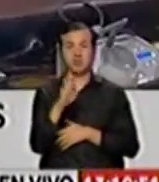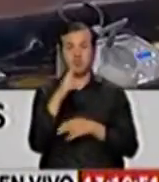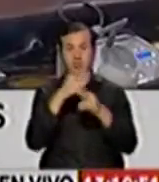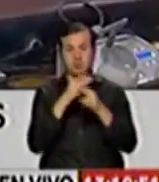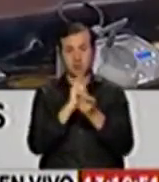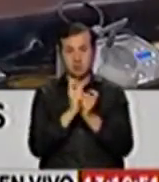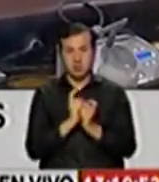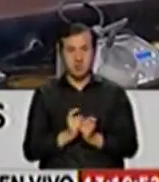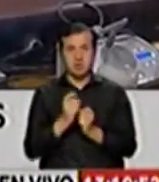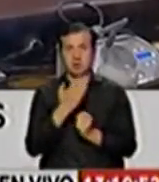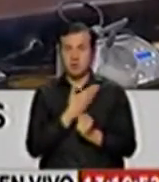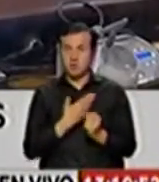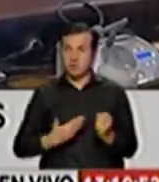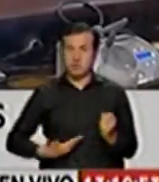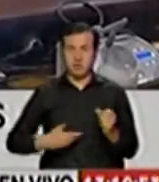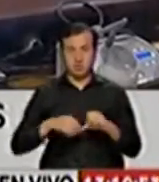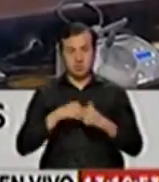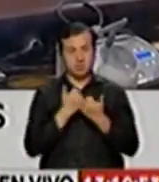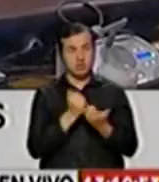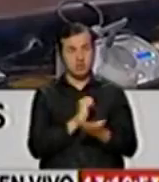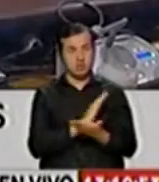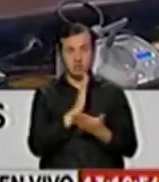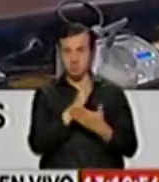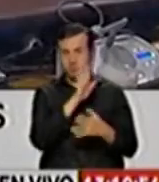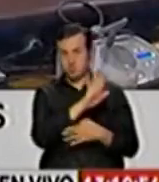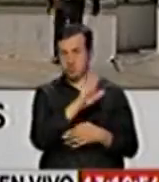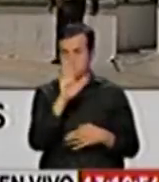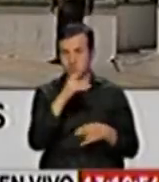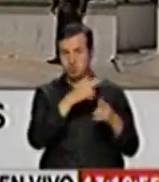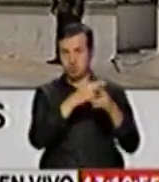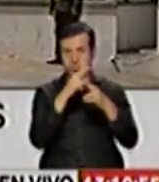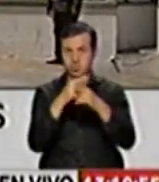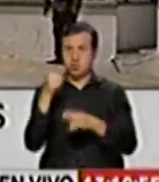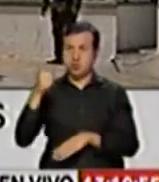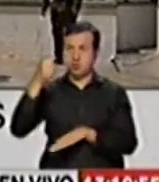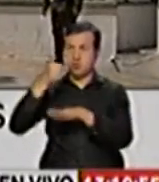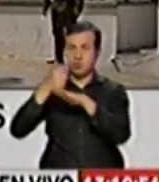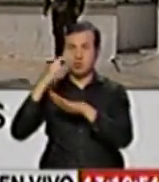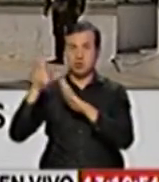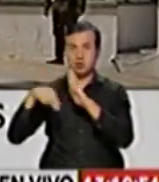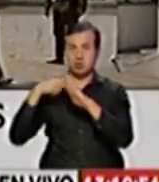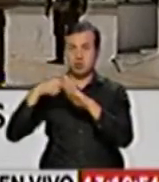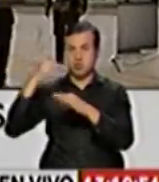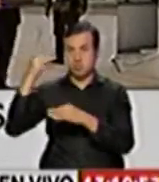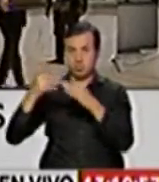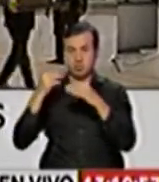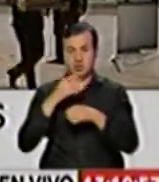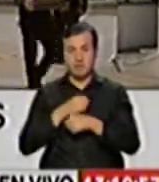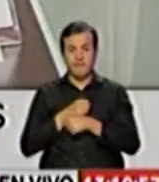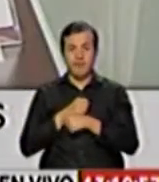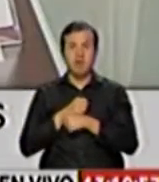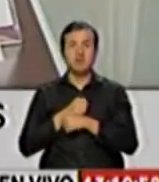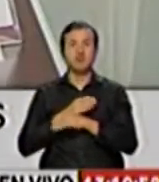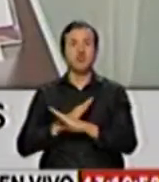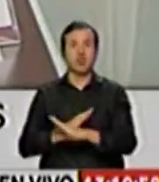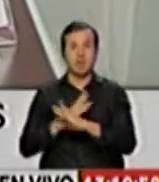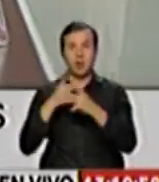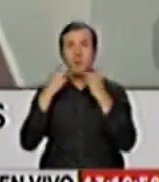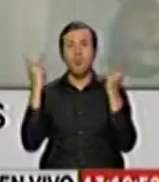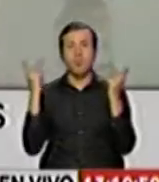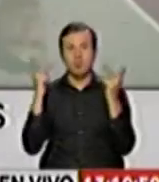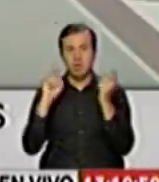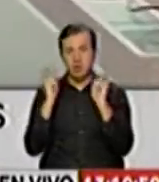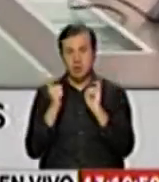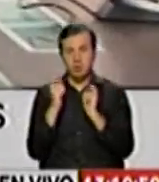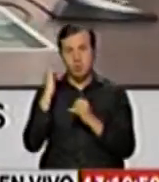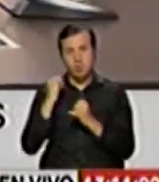nombres. El Ejecutivo y el Legislativo mantuvieron a sus postulantes, mientras que la Corte Nacional de Justicia y la Defensoría Pública apenas cambiaron